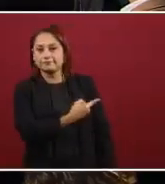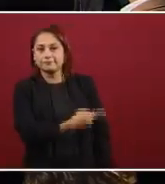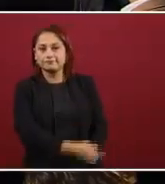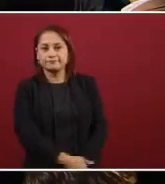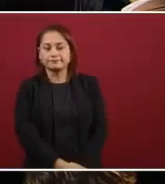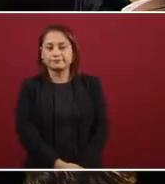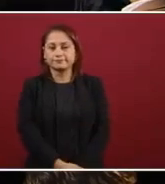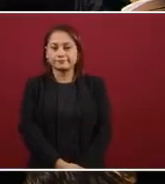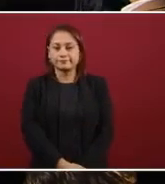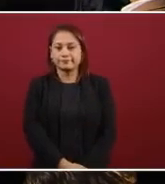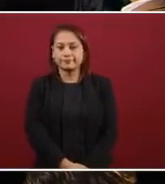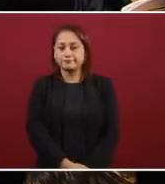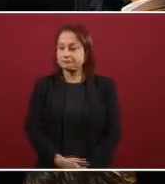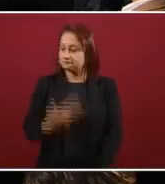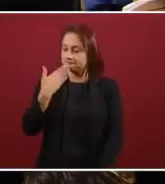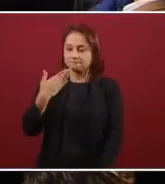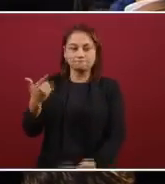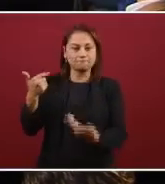qué bien que está.